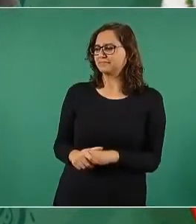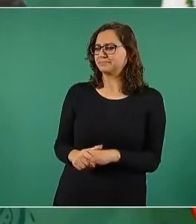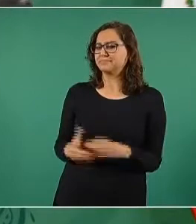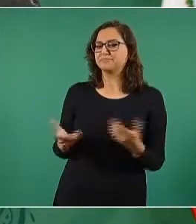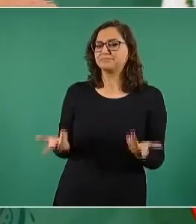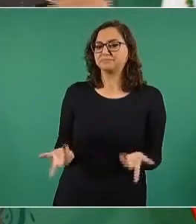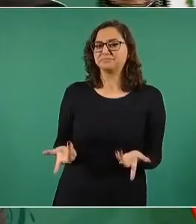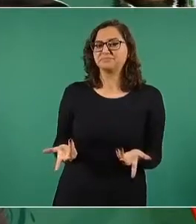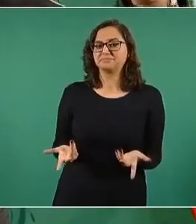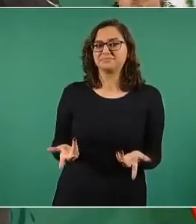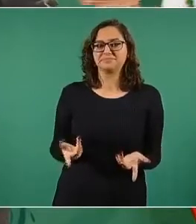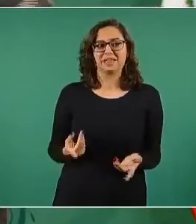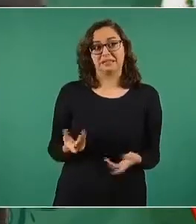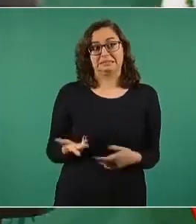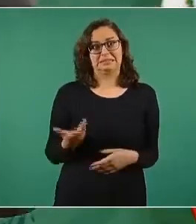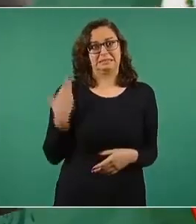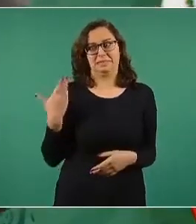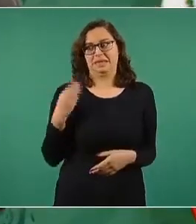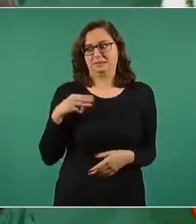porque había pasado lo de Madrazo.